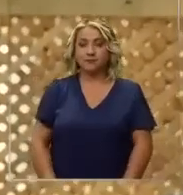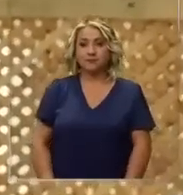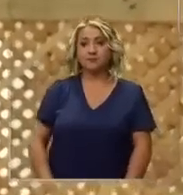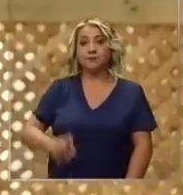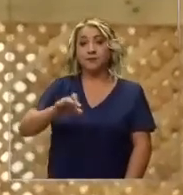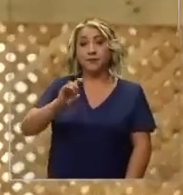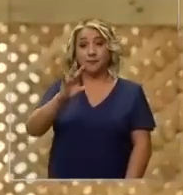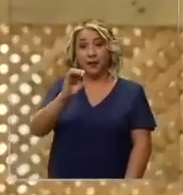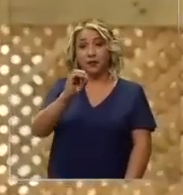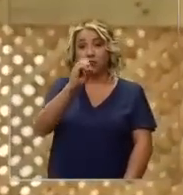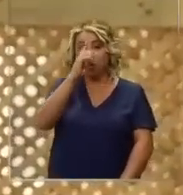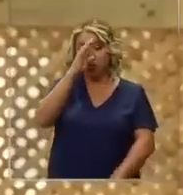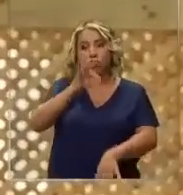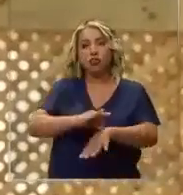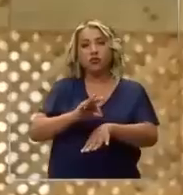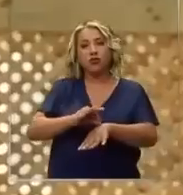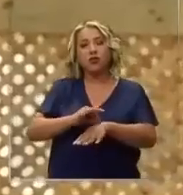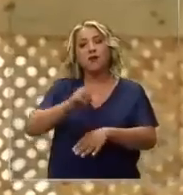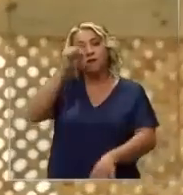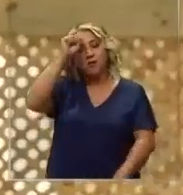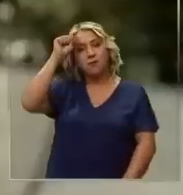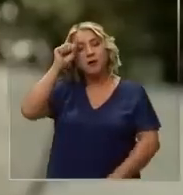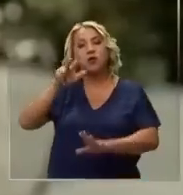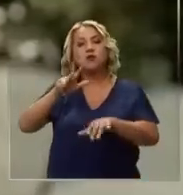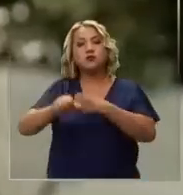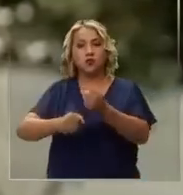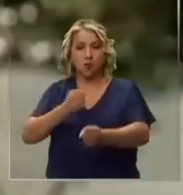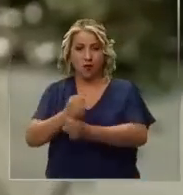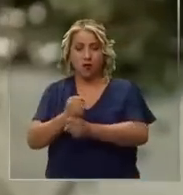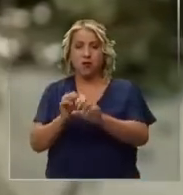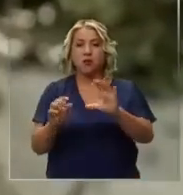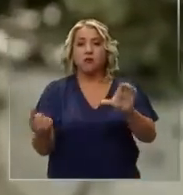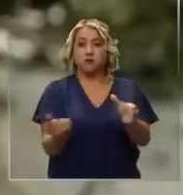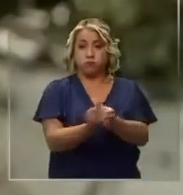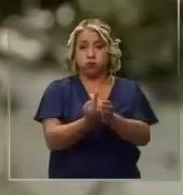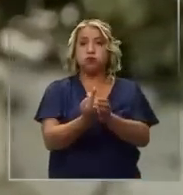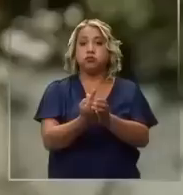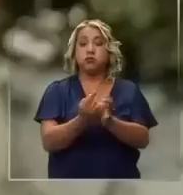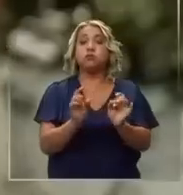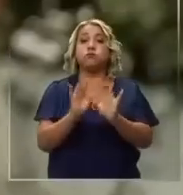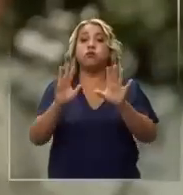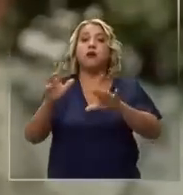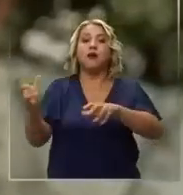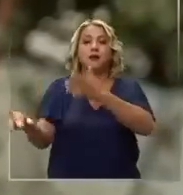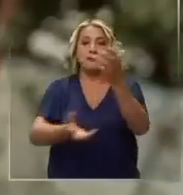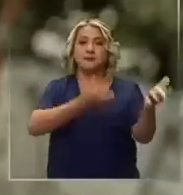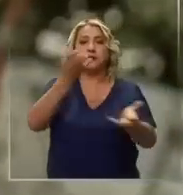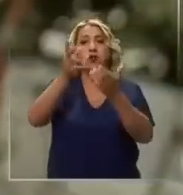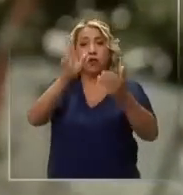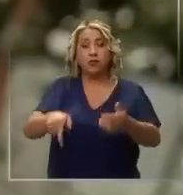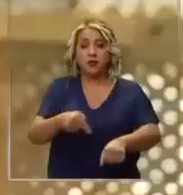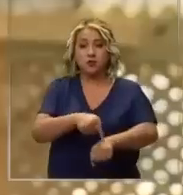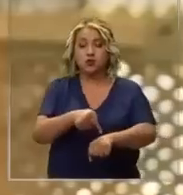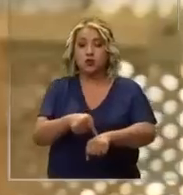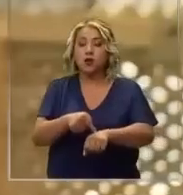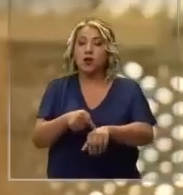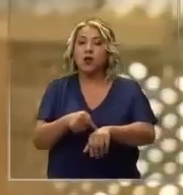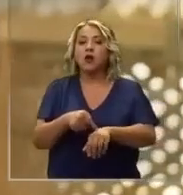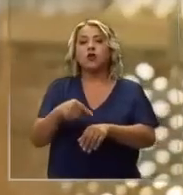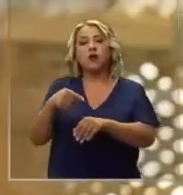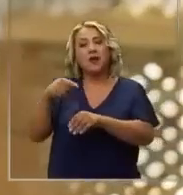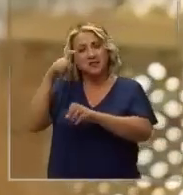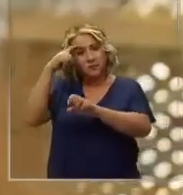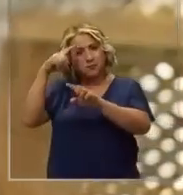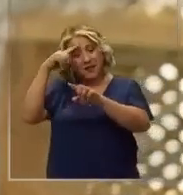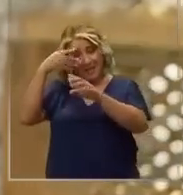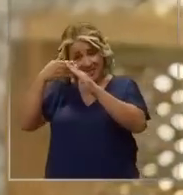Pedro es veterinario y bombero hace 18 años. Formó parte del contingente Los Incendios del Sur. Aportó con sus conocimientos